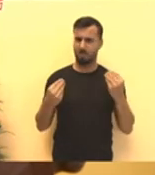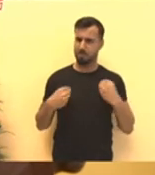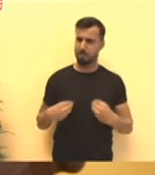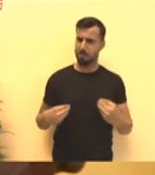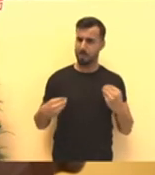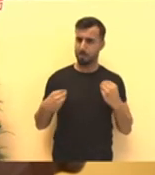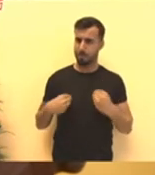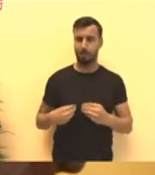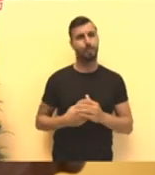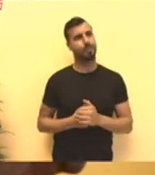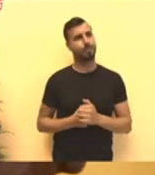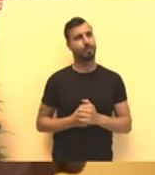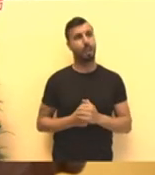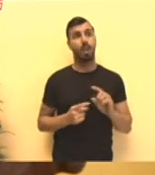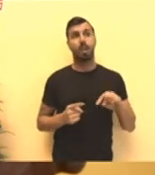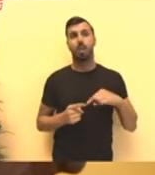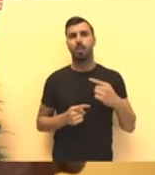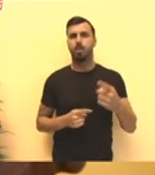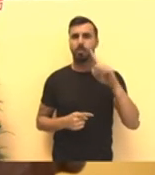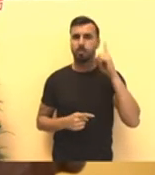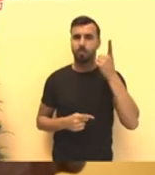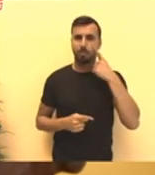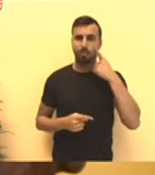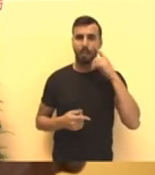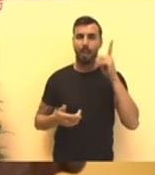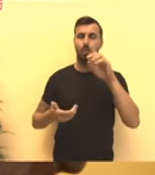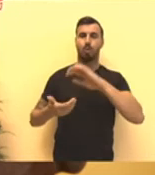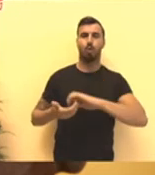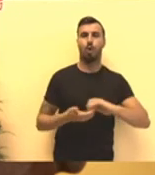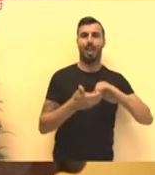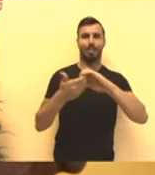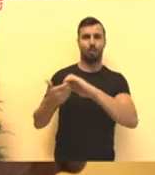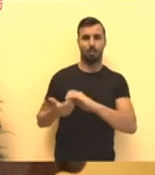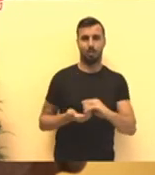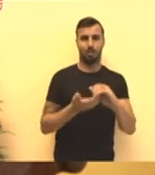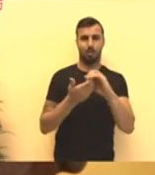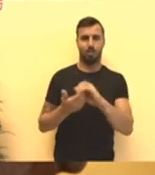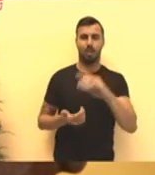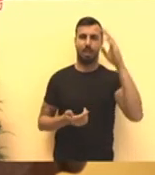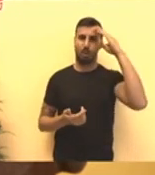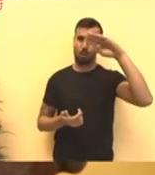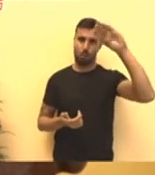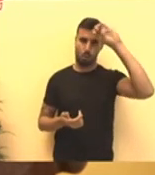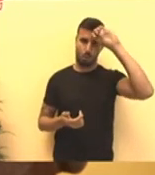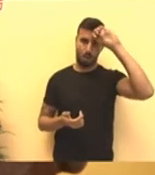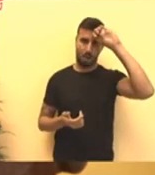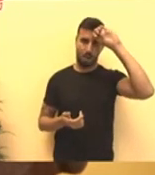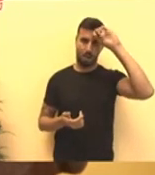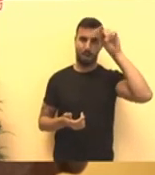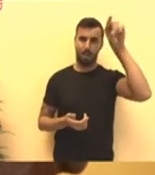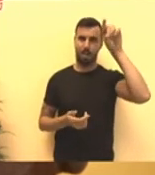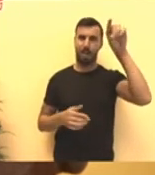Luego me entero de que hay un primer congreso internacional de mujer con discapacidad en Cuba. Digo, vamos para allá.